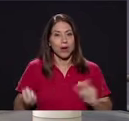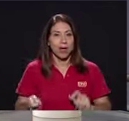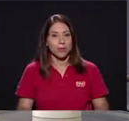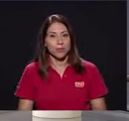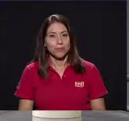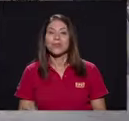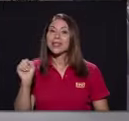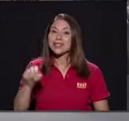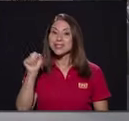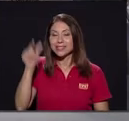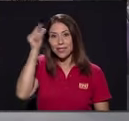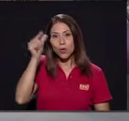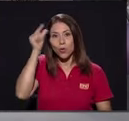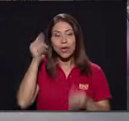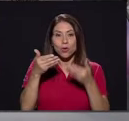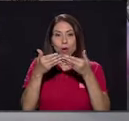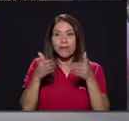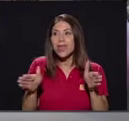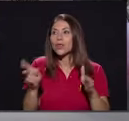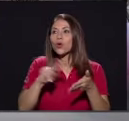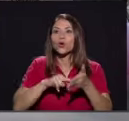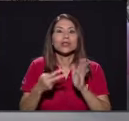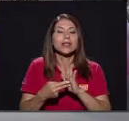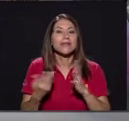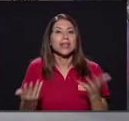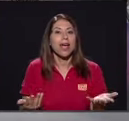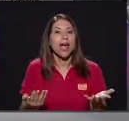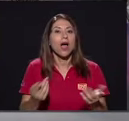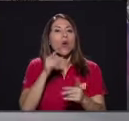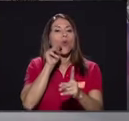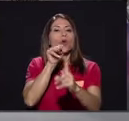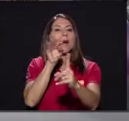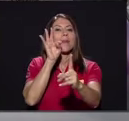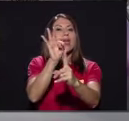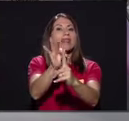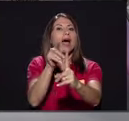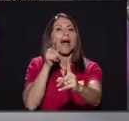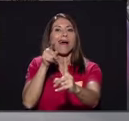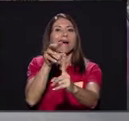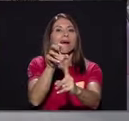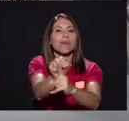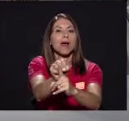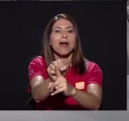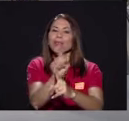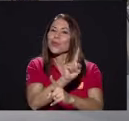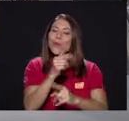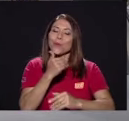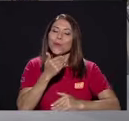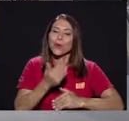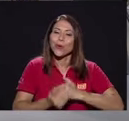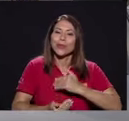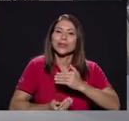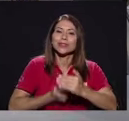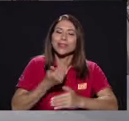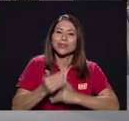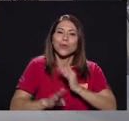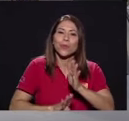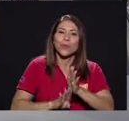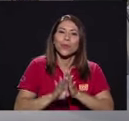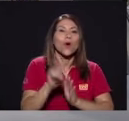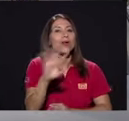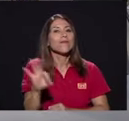nosotros decimos siempre, gobierno abierto no es un estado, ahí no es una meta, es un proceso que siempre va a estar en evolución. Es como un estilo